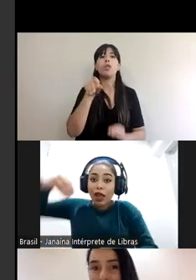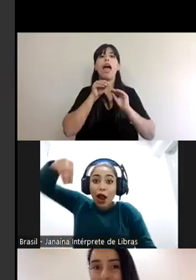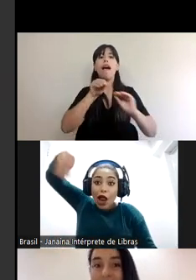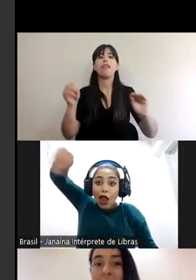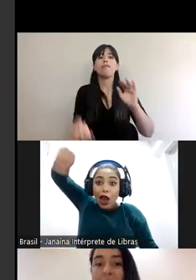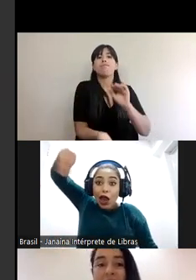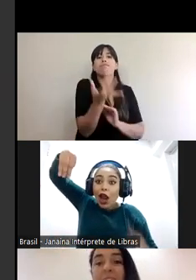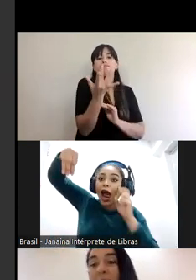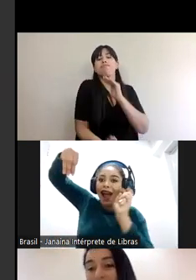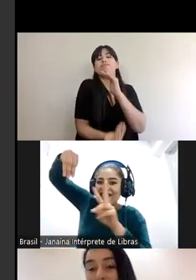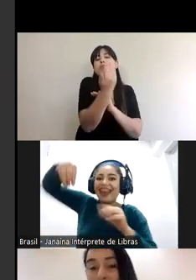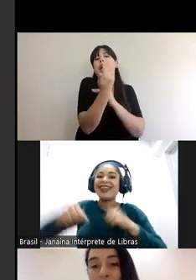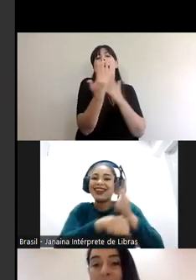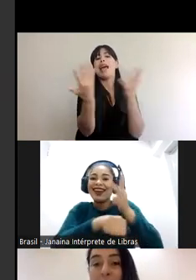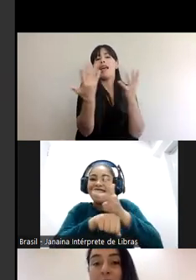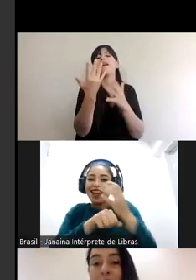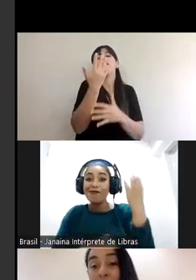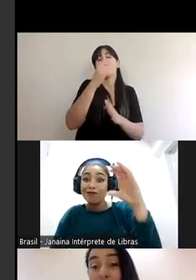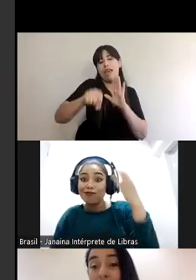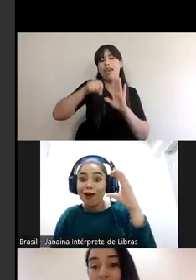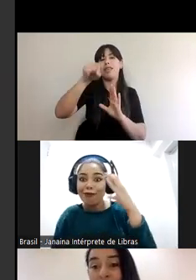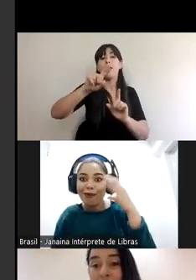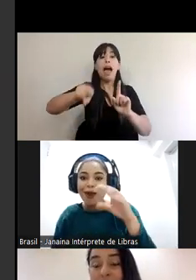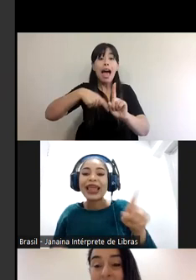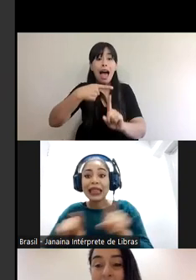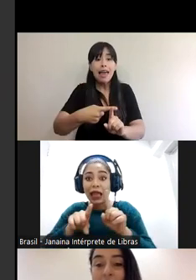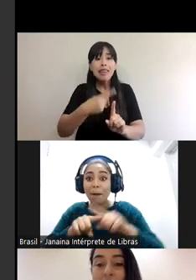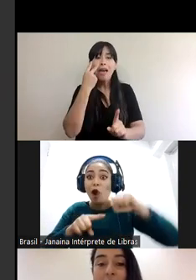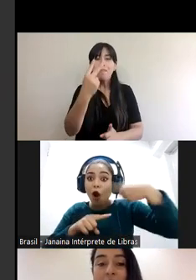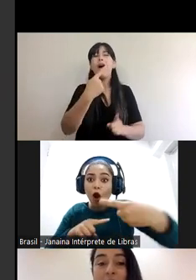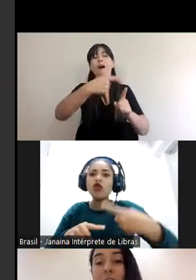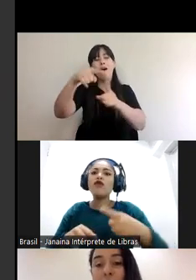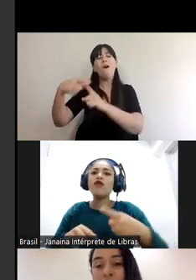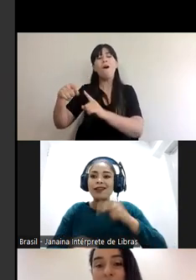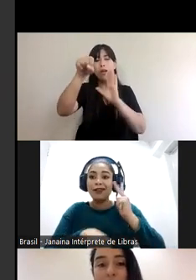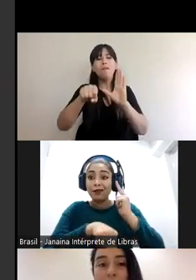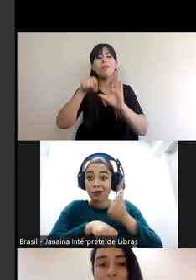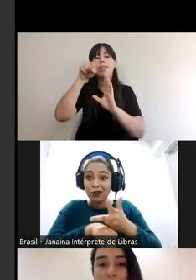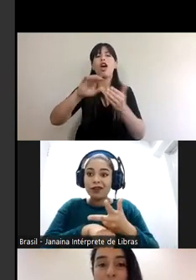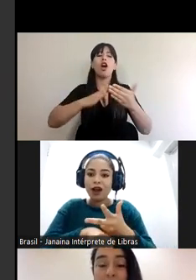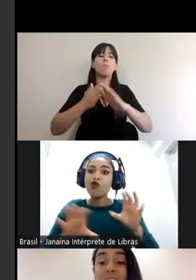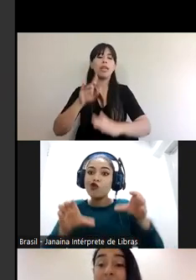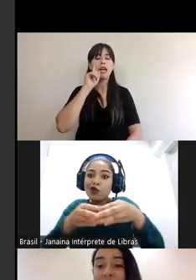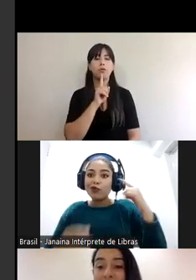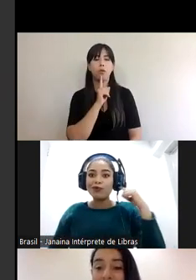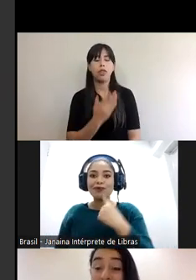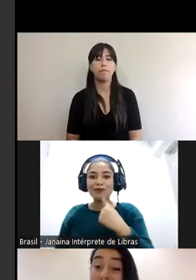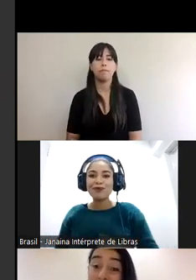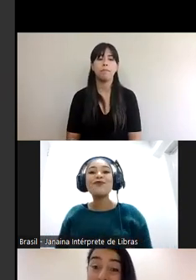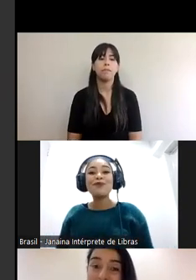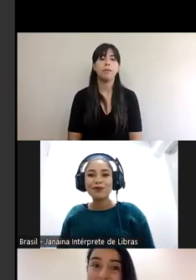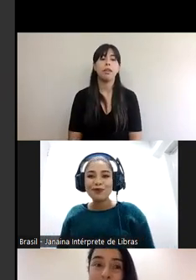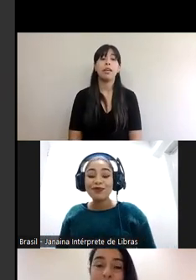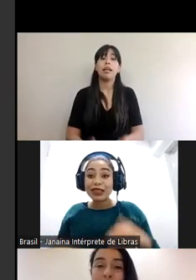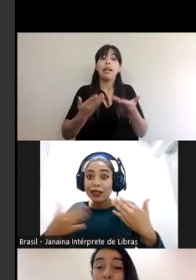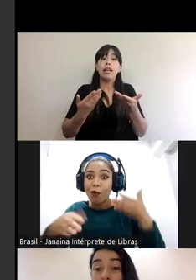videos, ¿ya? Y aparte también pueden disfrutar de los otros videos que hemos realizado con la comunidad sorda. Entonces, con la participación